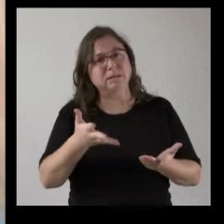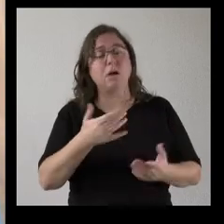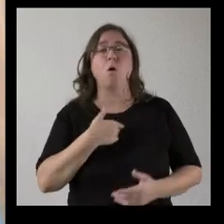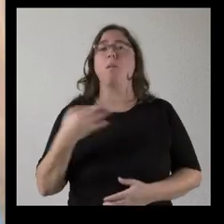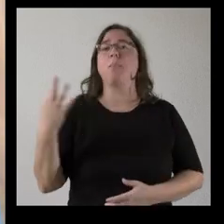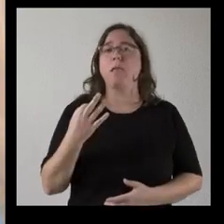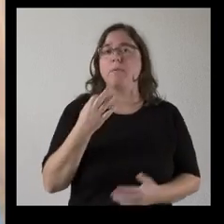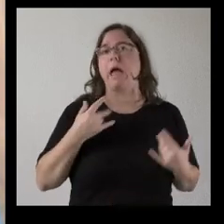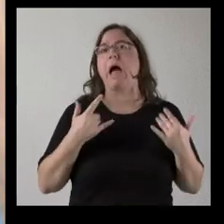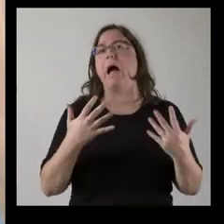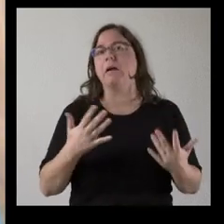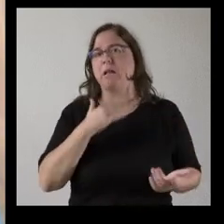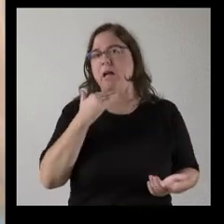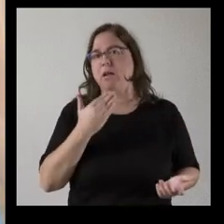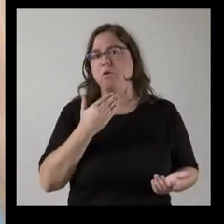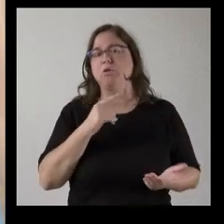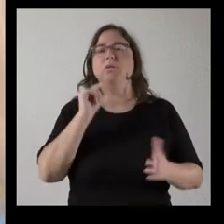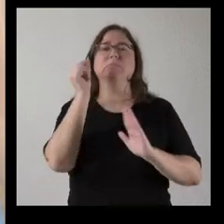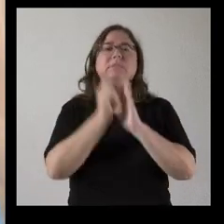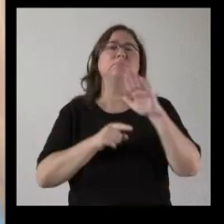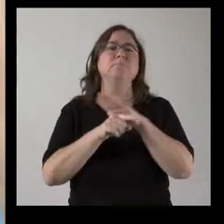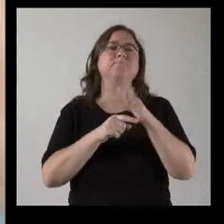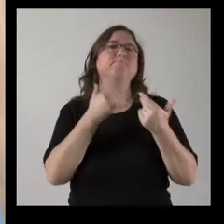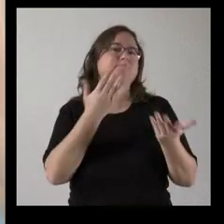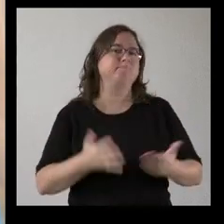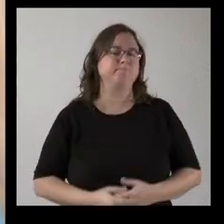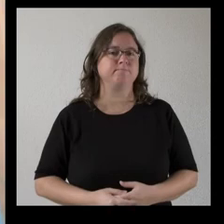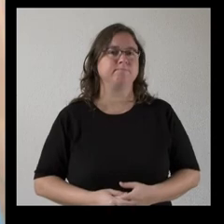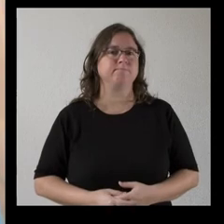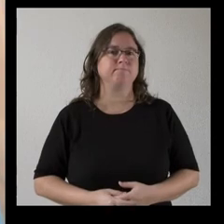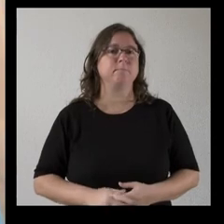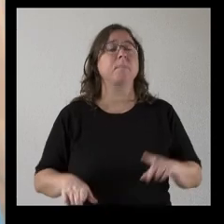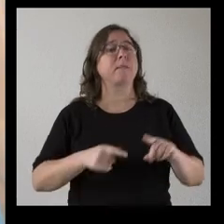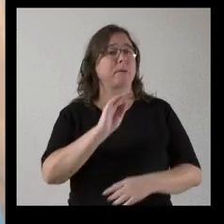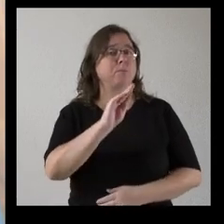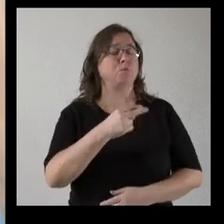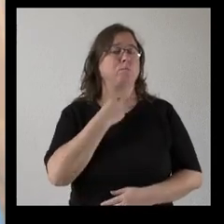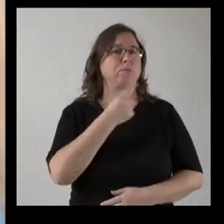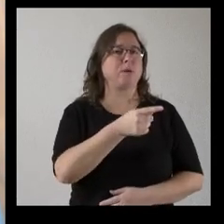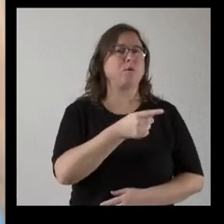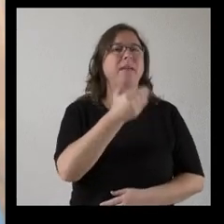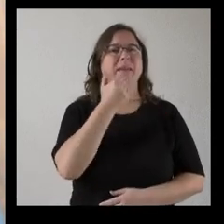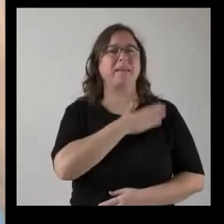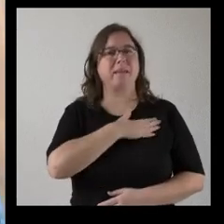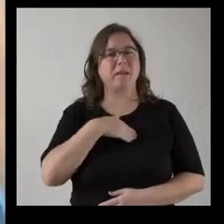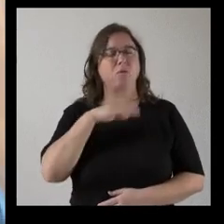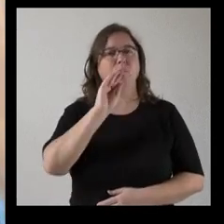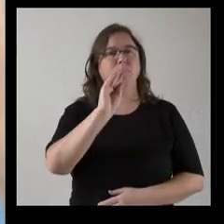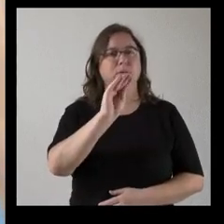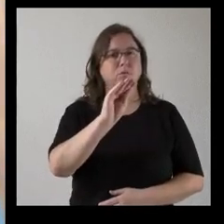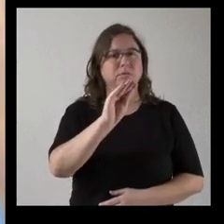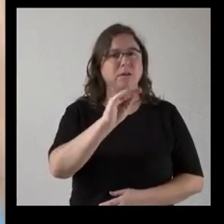debería agitar este tipo de transmisiones y al portavoz sí quería hacerle una pregunta al respecto